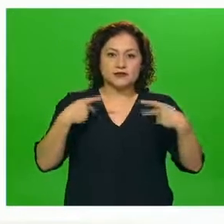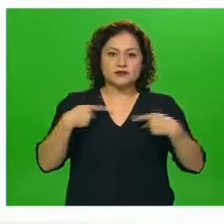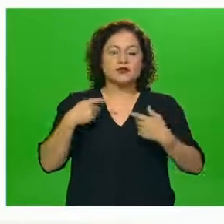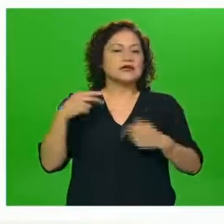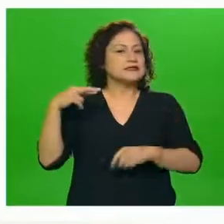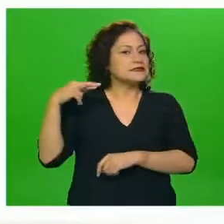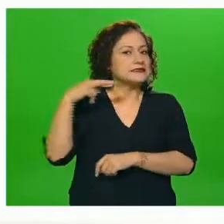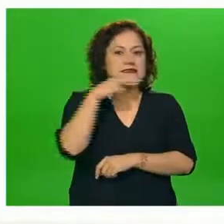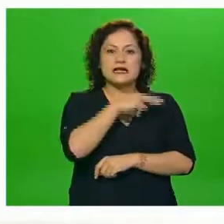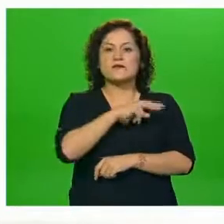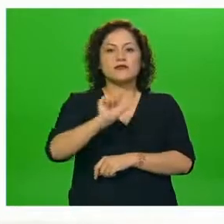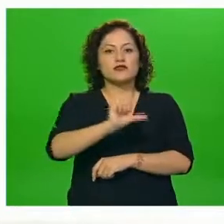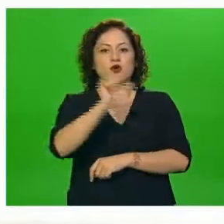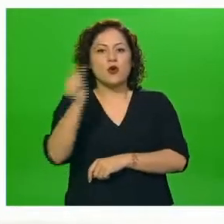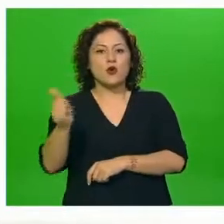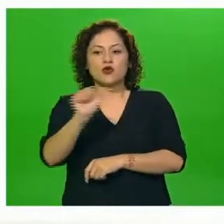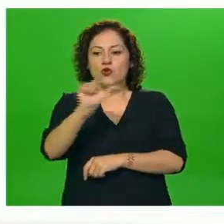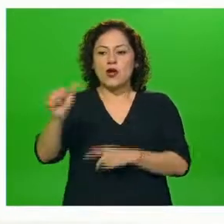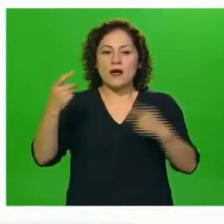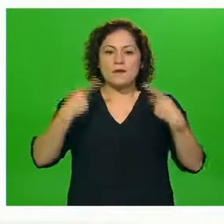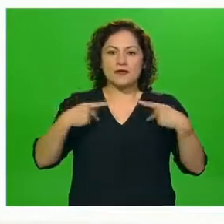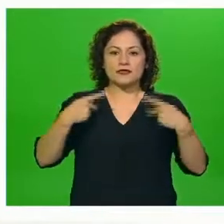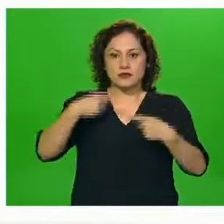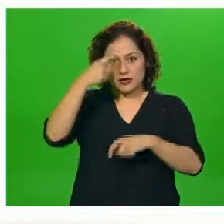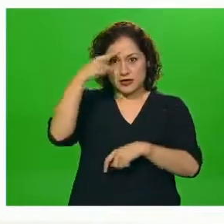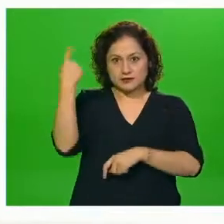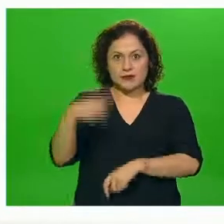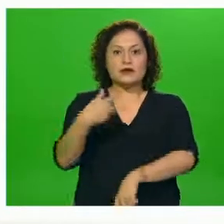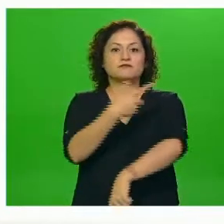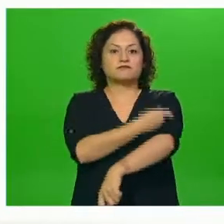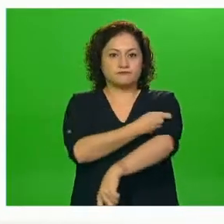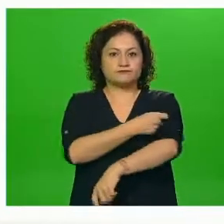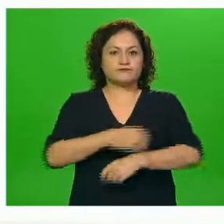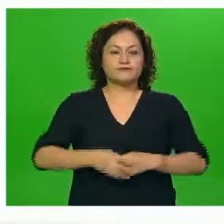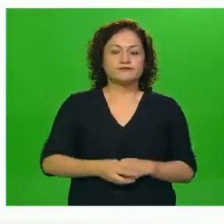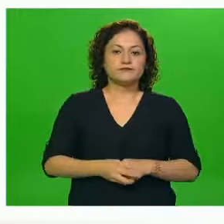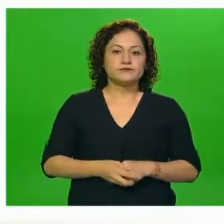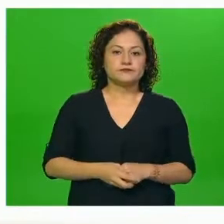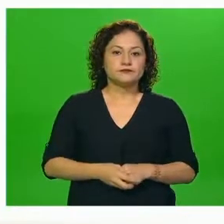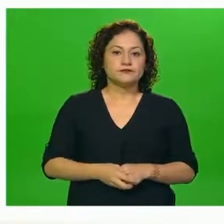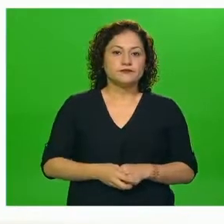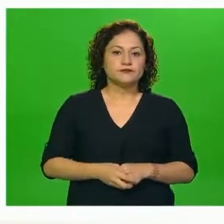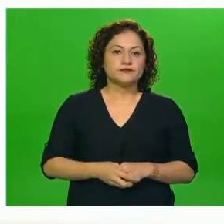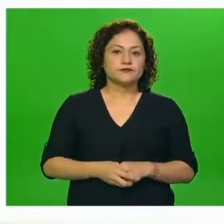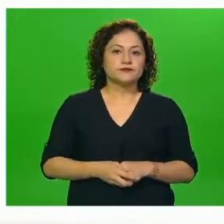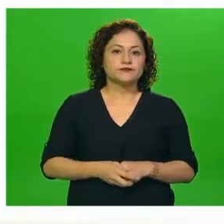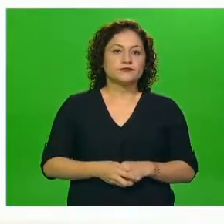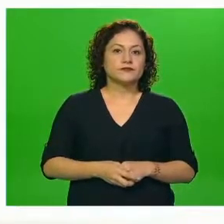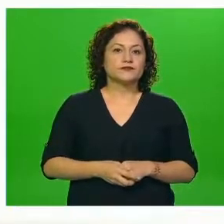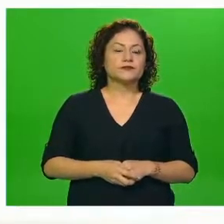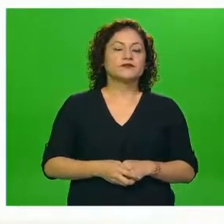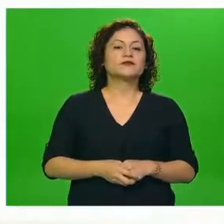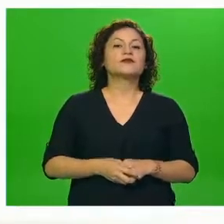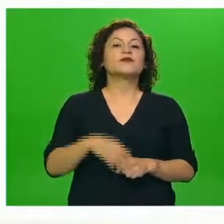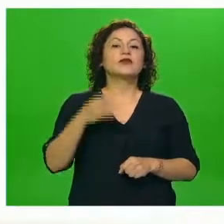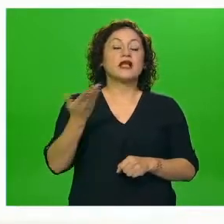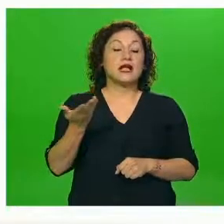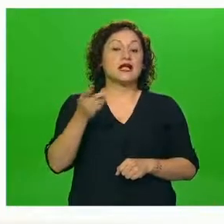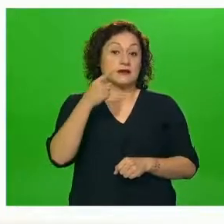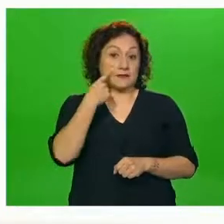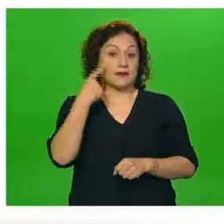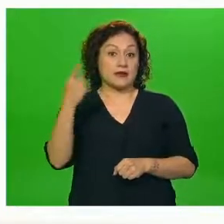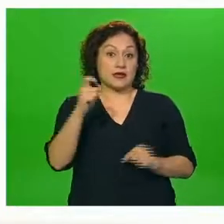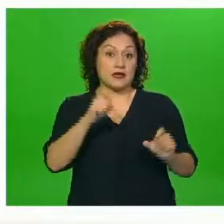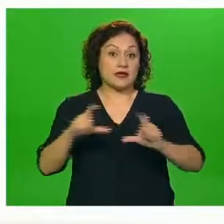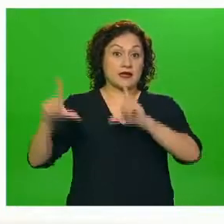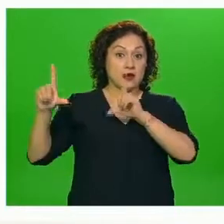los demás grupos que en su momento también deben de recibir la vacuna. Si vemos de hecho la siguiente diapositiva. Aquí tenemos